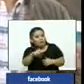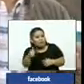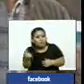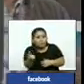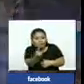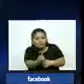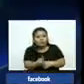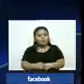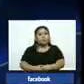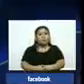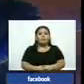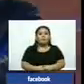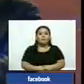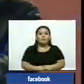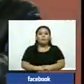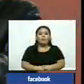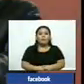correligionarios.